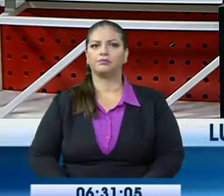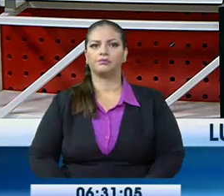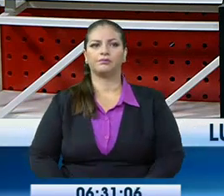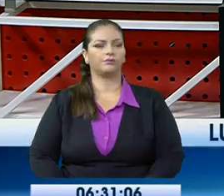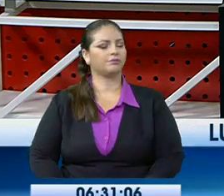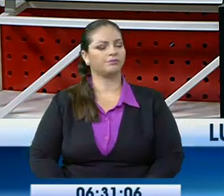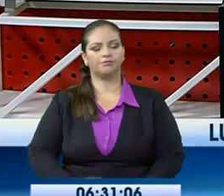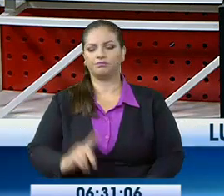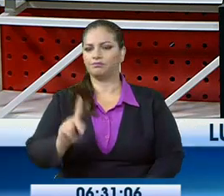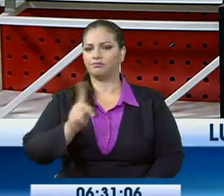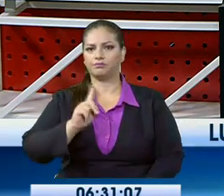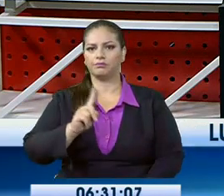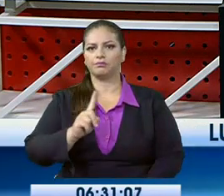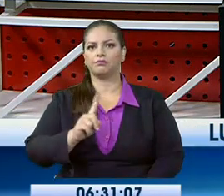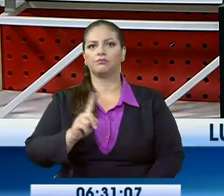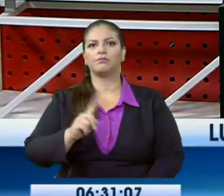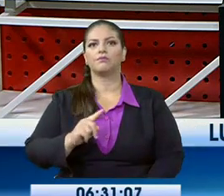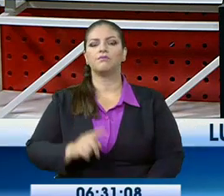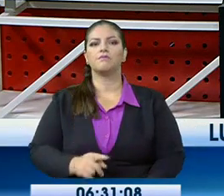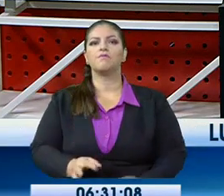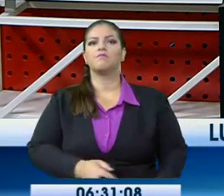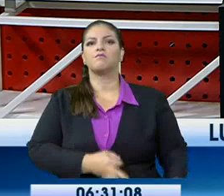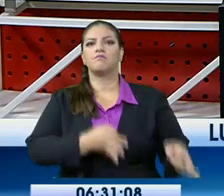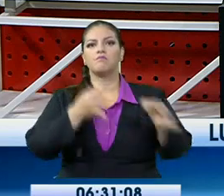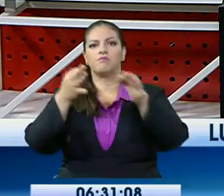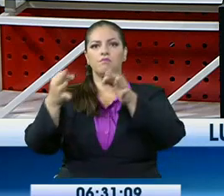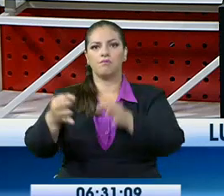No alcanza. El próximo jueves es 31. Claro.